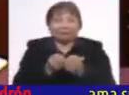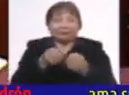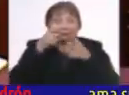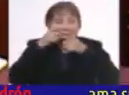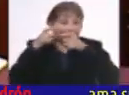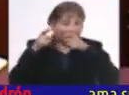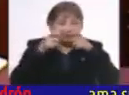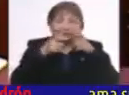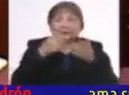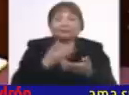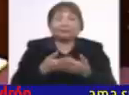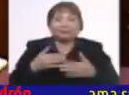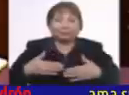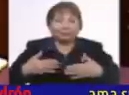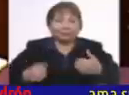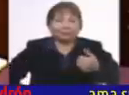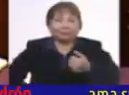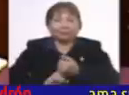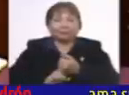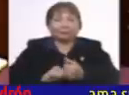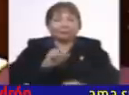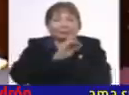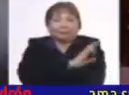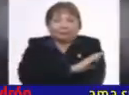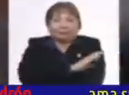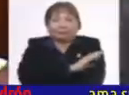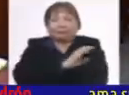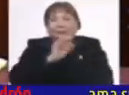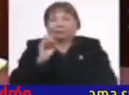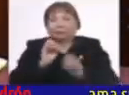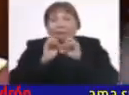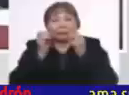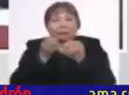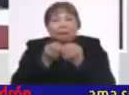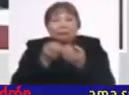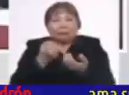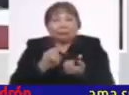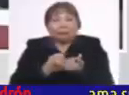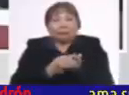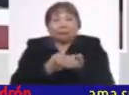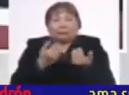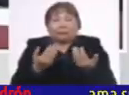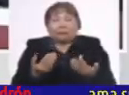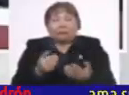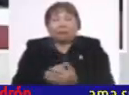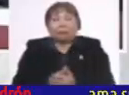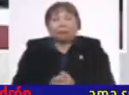para poder apoyar a la fiscalía o un equipo especial para poder